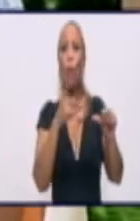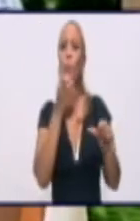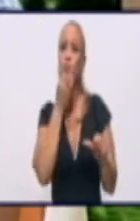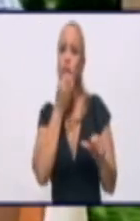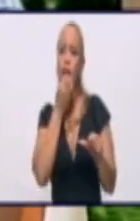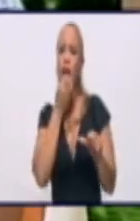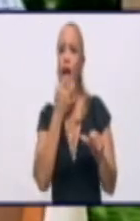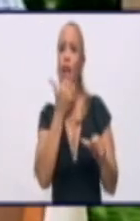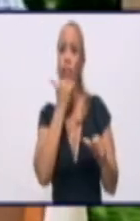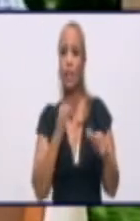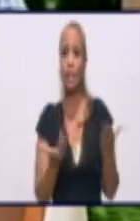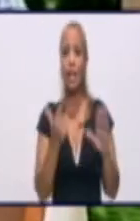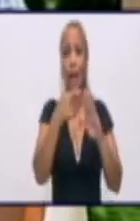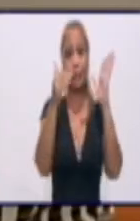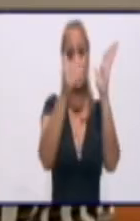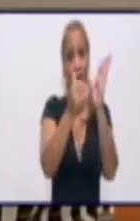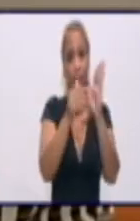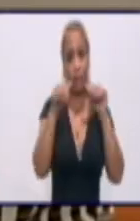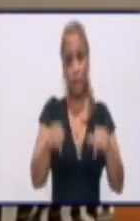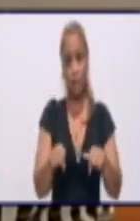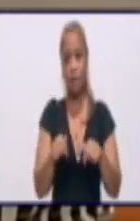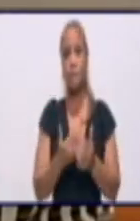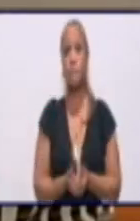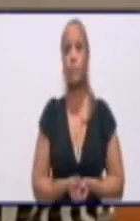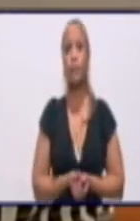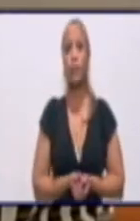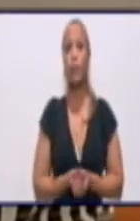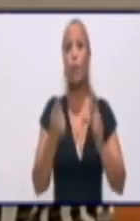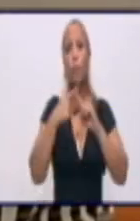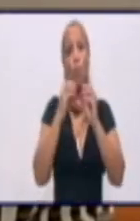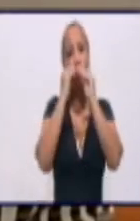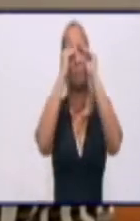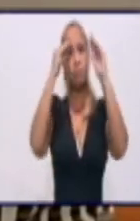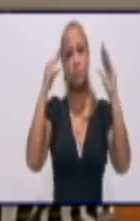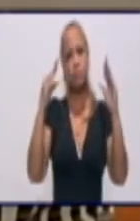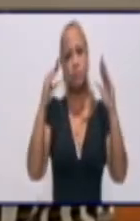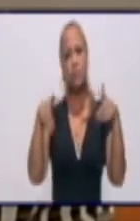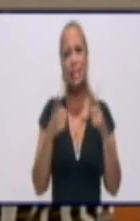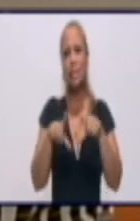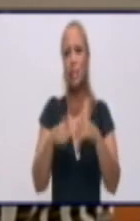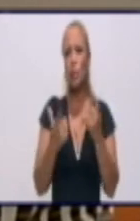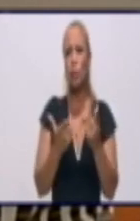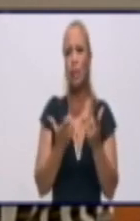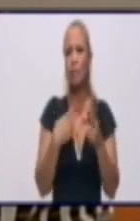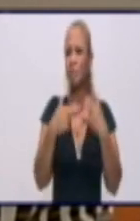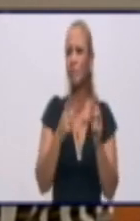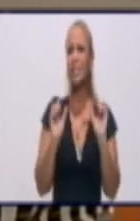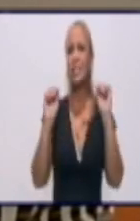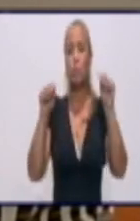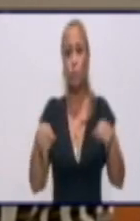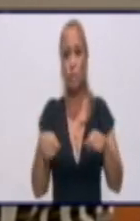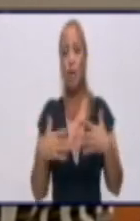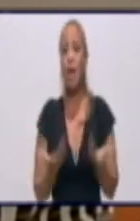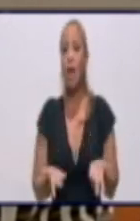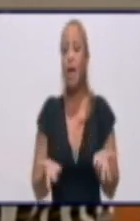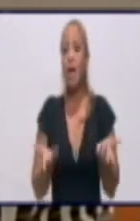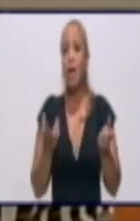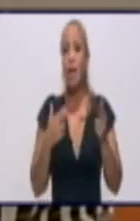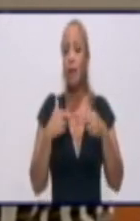jueves. Bueno, al ocurrir eso por la madrugada, prácticamente cumplir con eso se hace imposible. Lo que hemos tratado, repito,